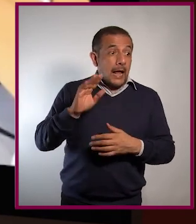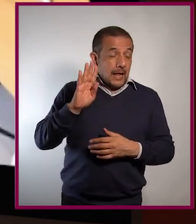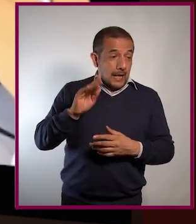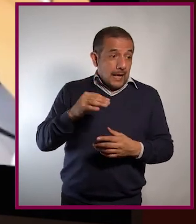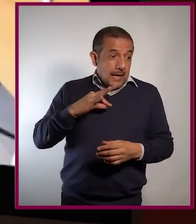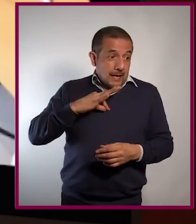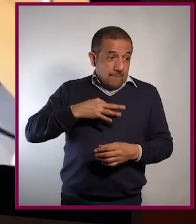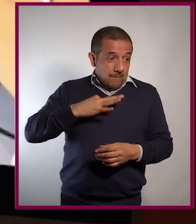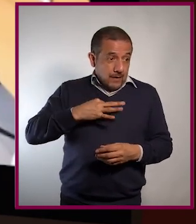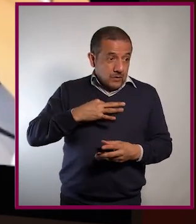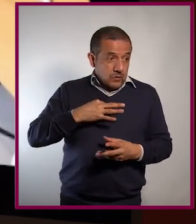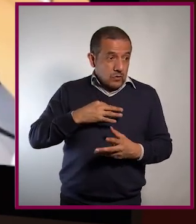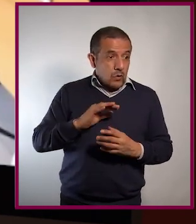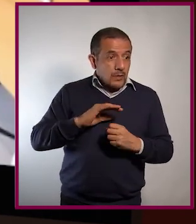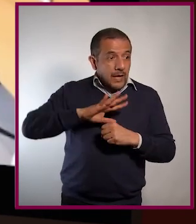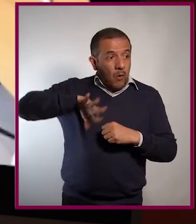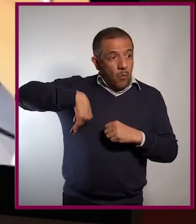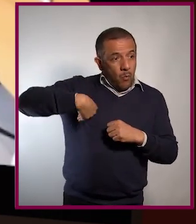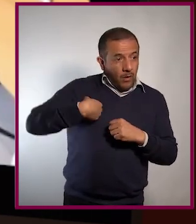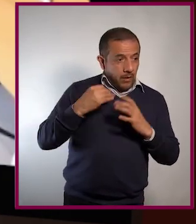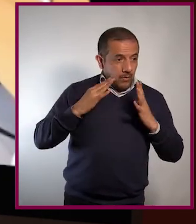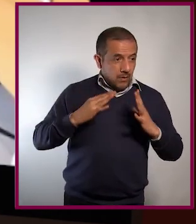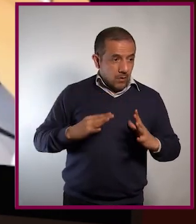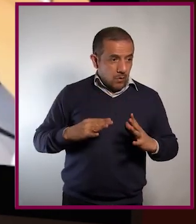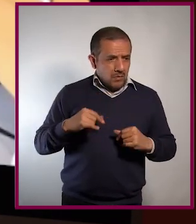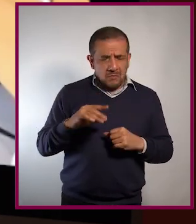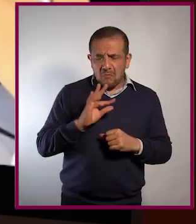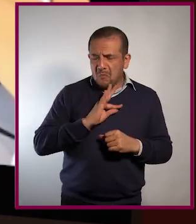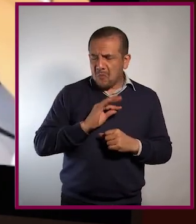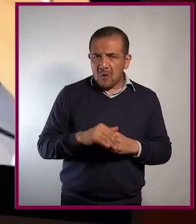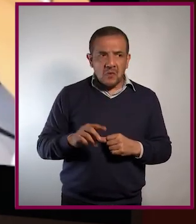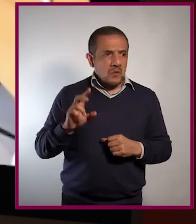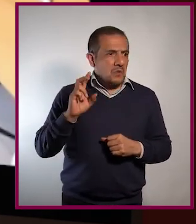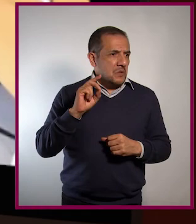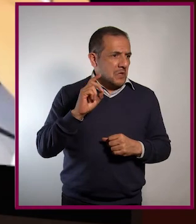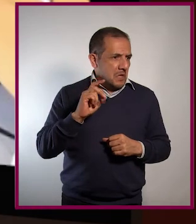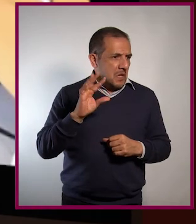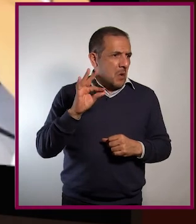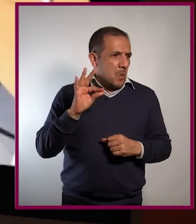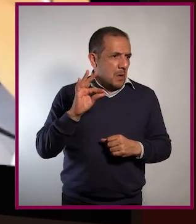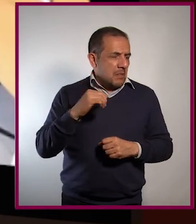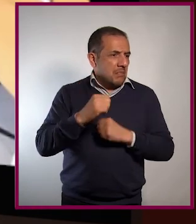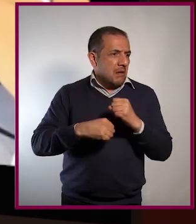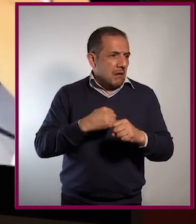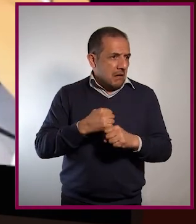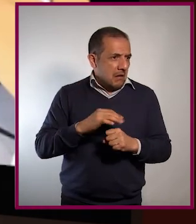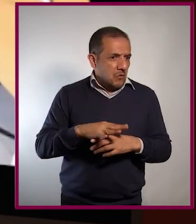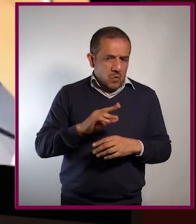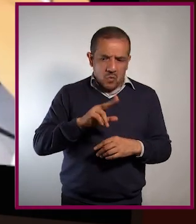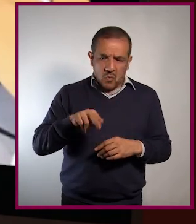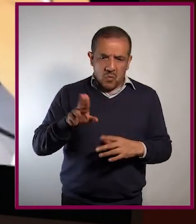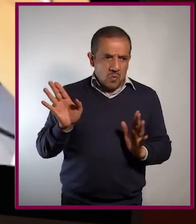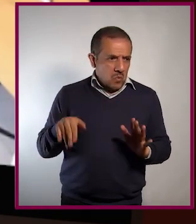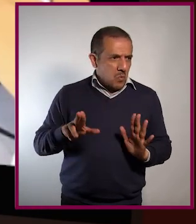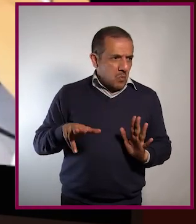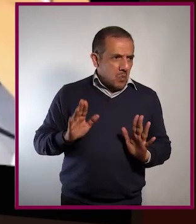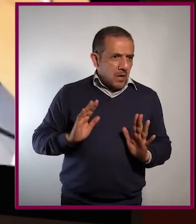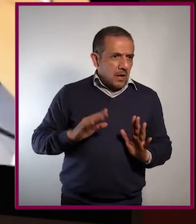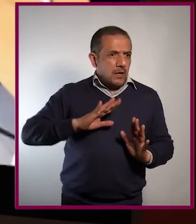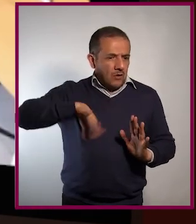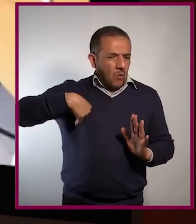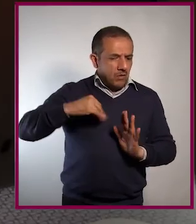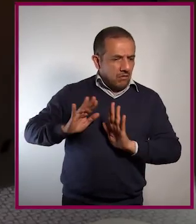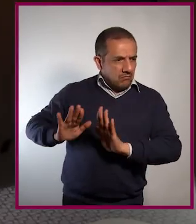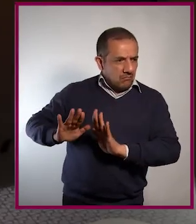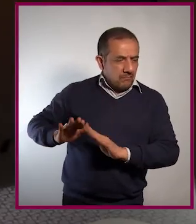activa la tuberculosis, y pues pueden pasar 30, 40 años o nunca se